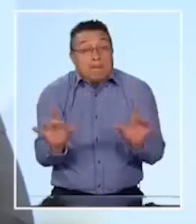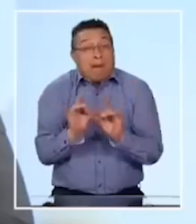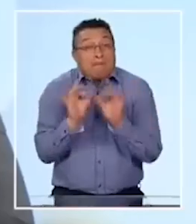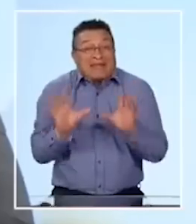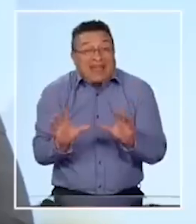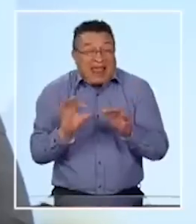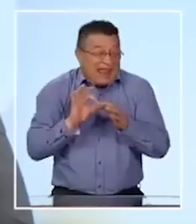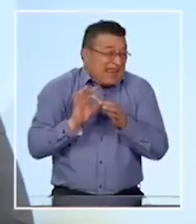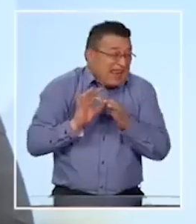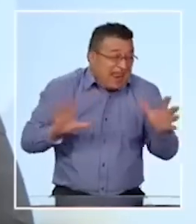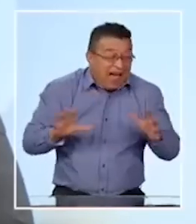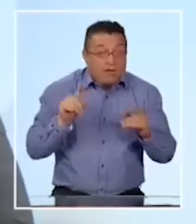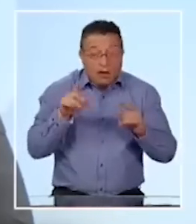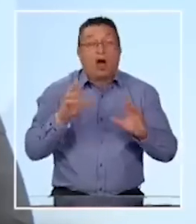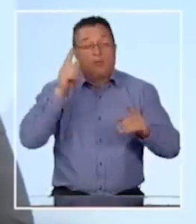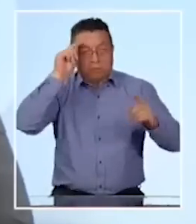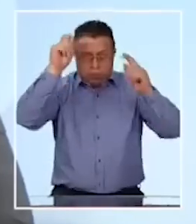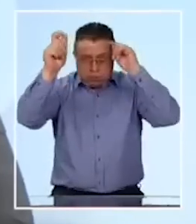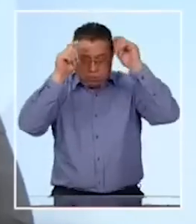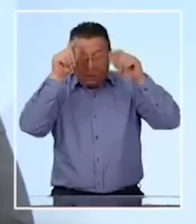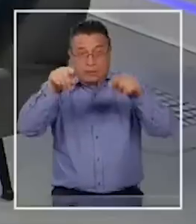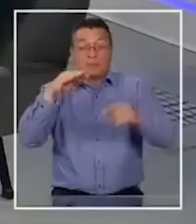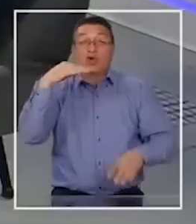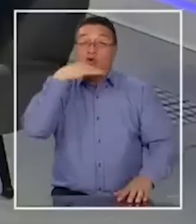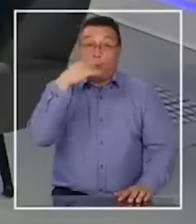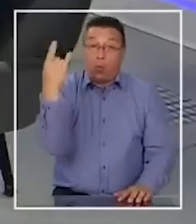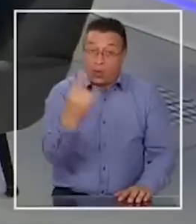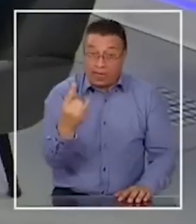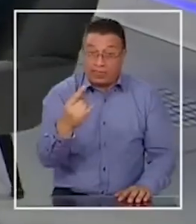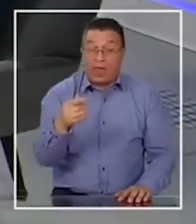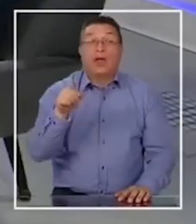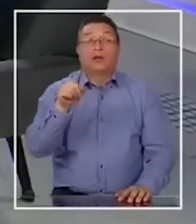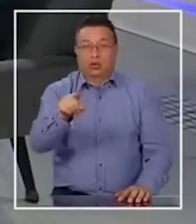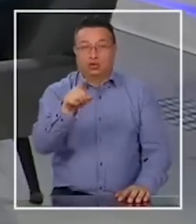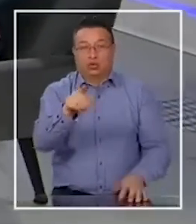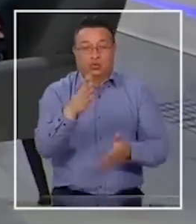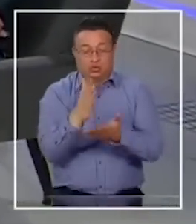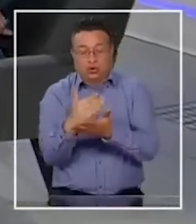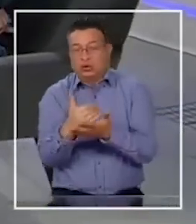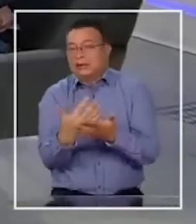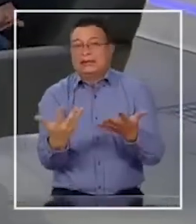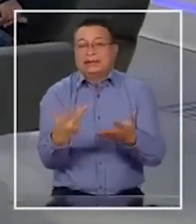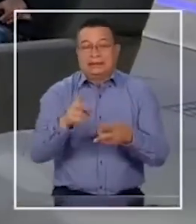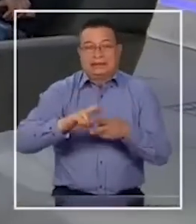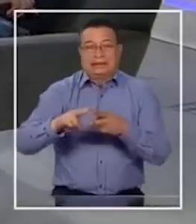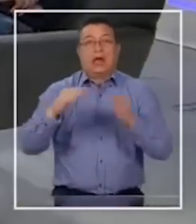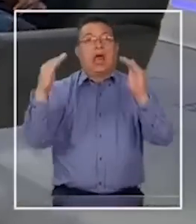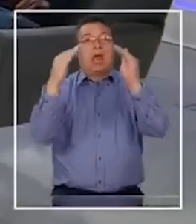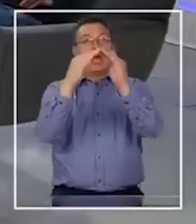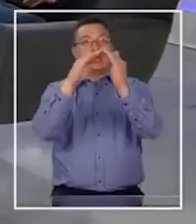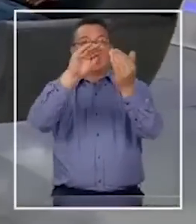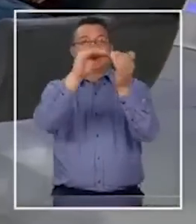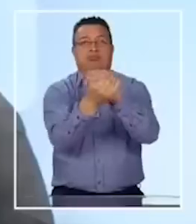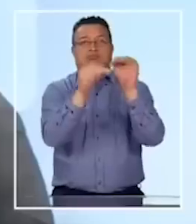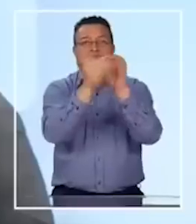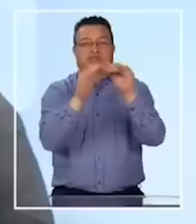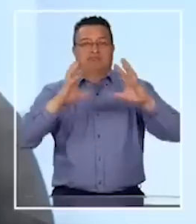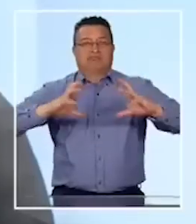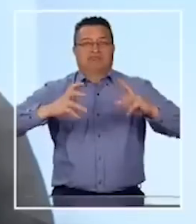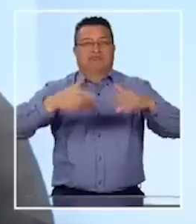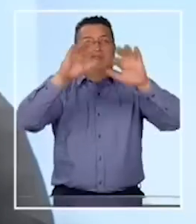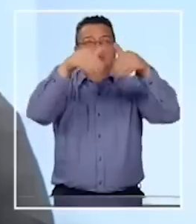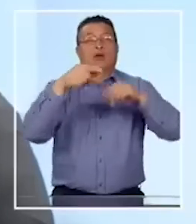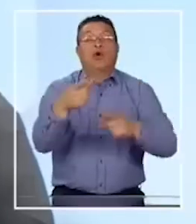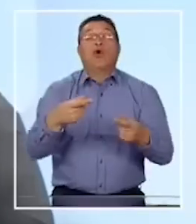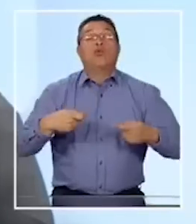soluciones también creativas y extraordinarias y ahí vamos a su medida cierto de la demolición de las narcocasas primero Quiero